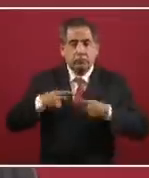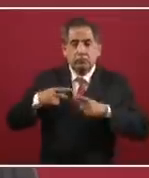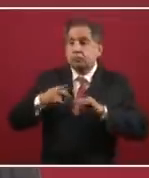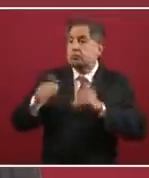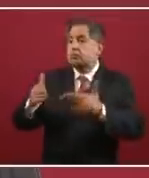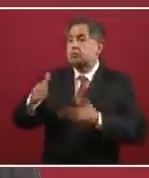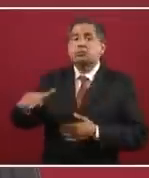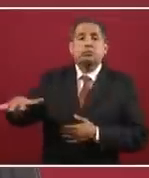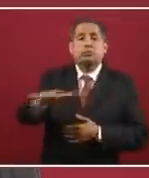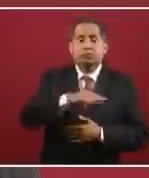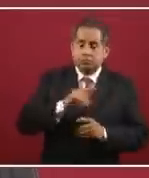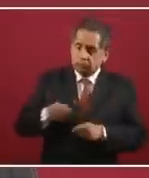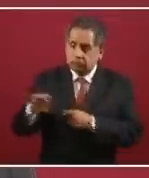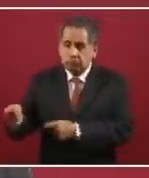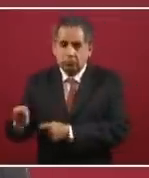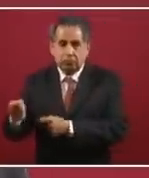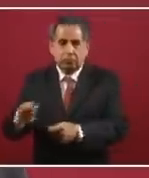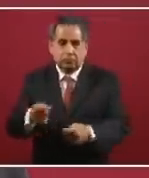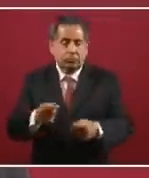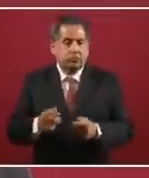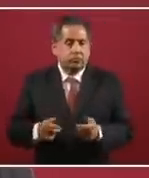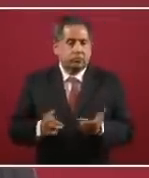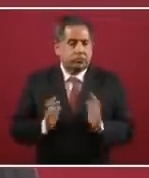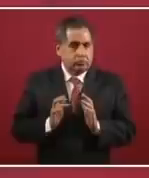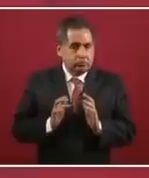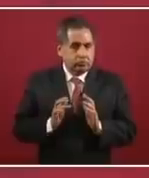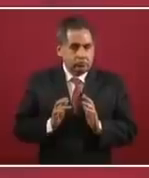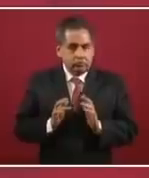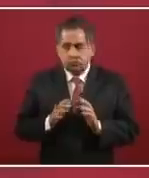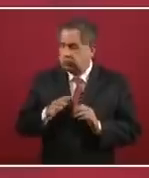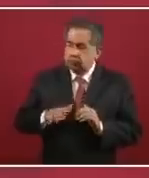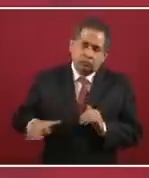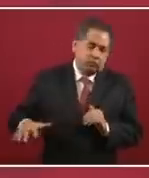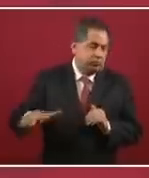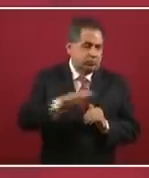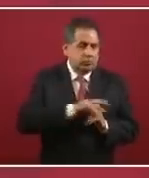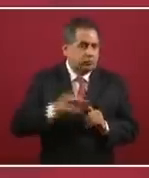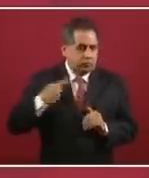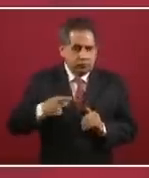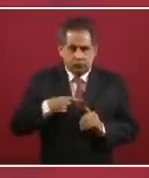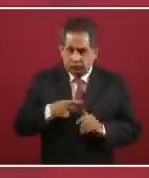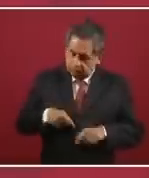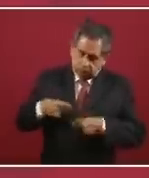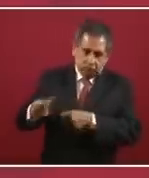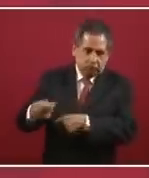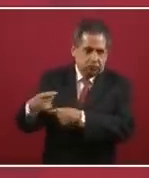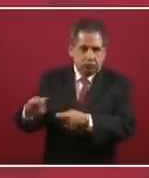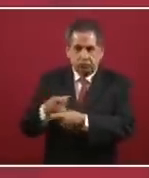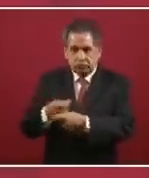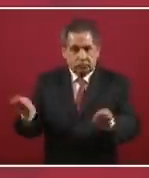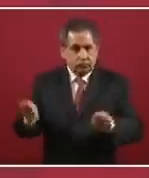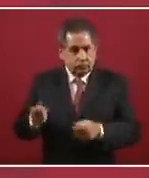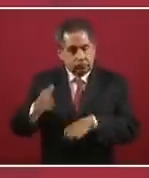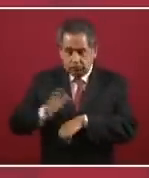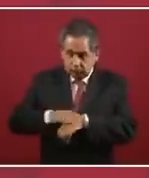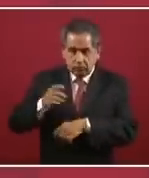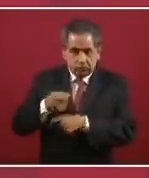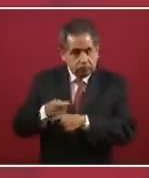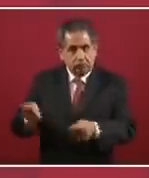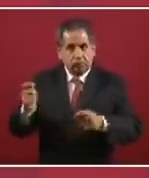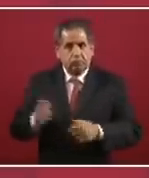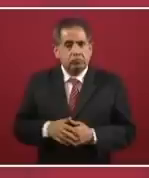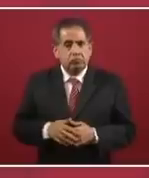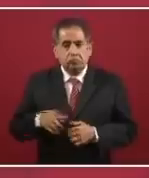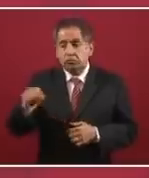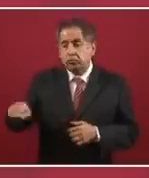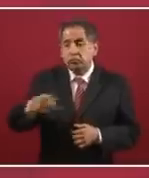pueblo, que le llegue a todos y más a